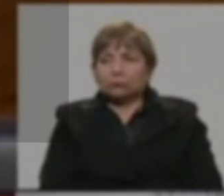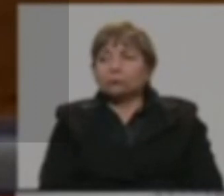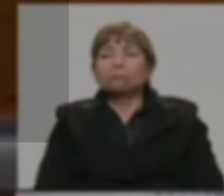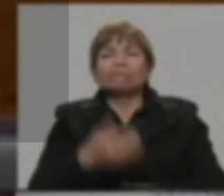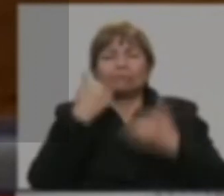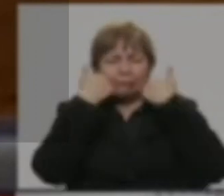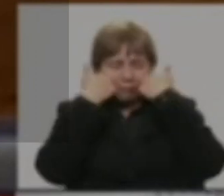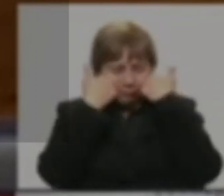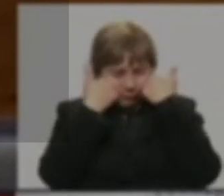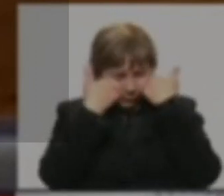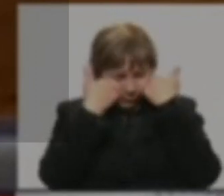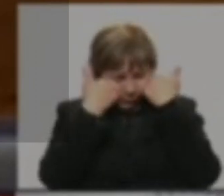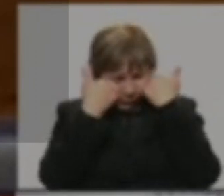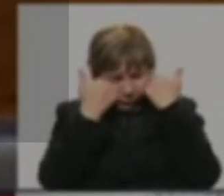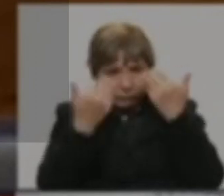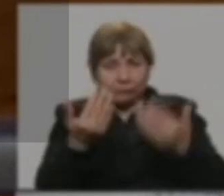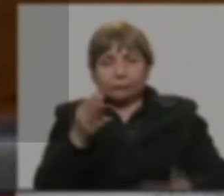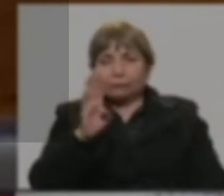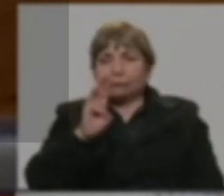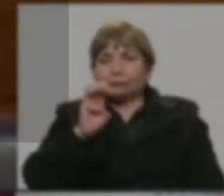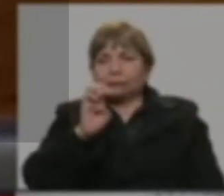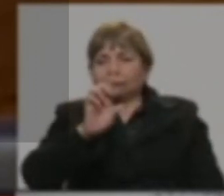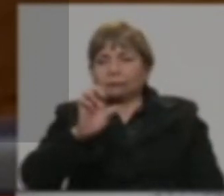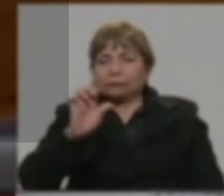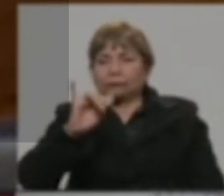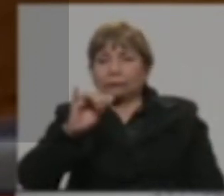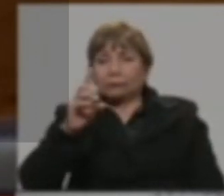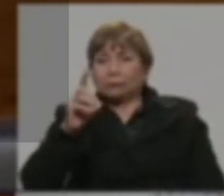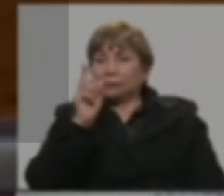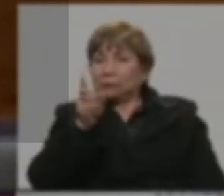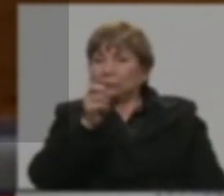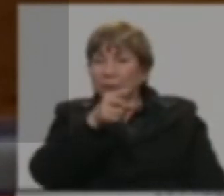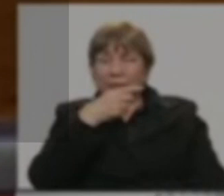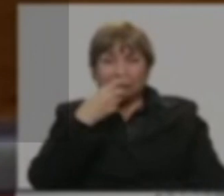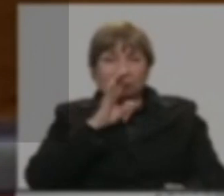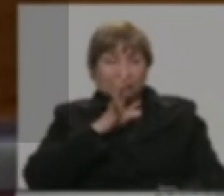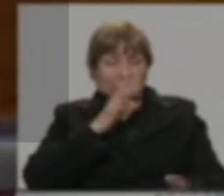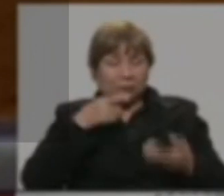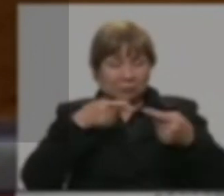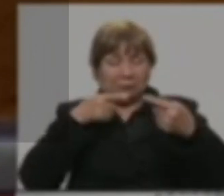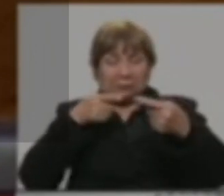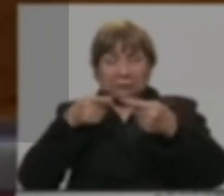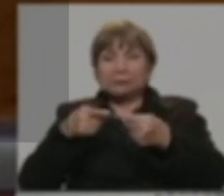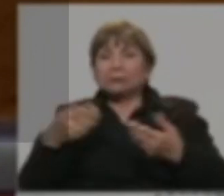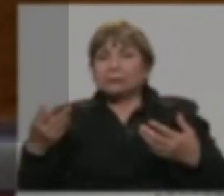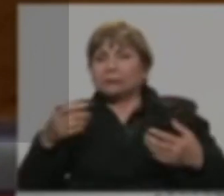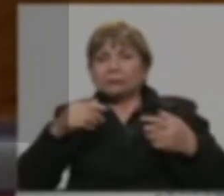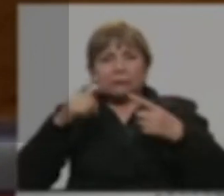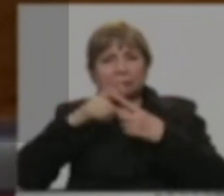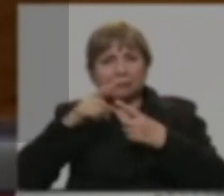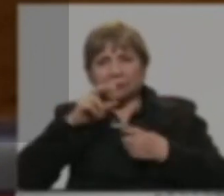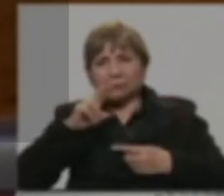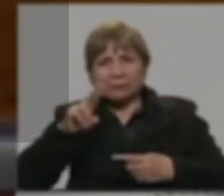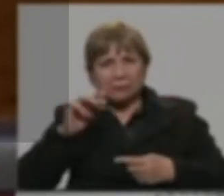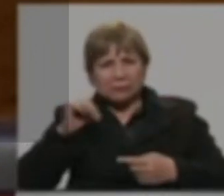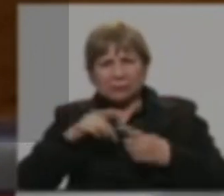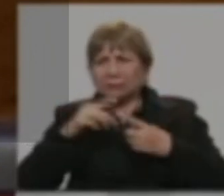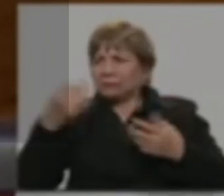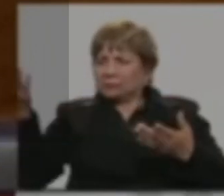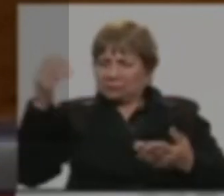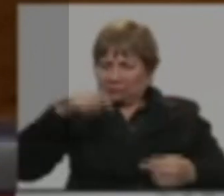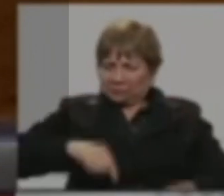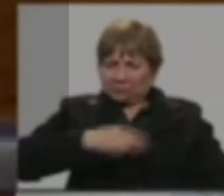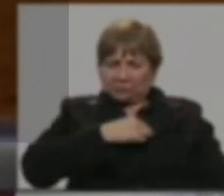Es una vergüenza, señor Bellido, que usted hable de la lucha contra el terrorismo y se presente aquí con